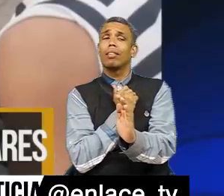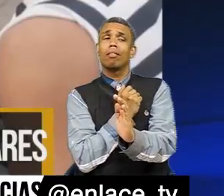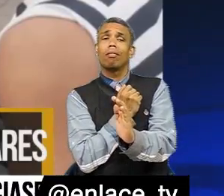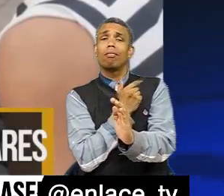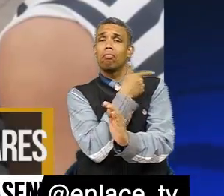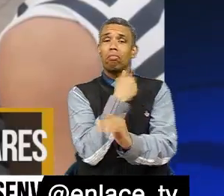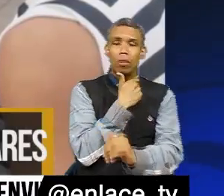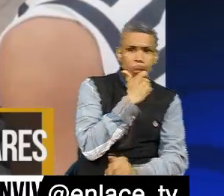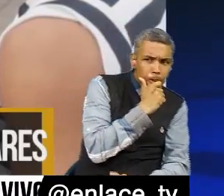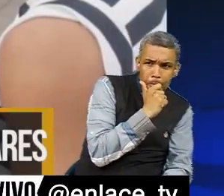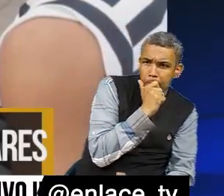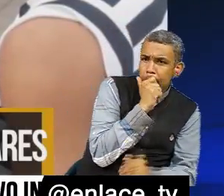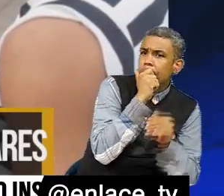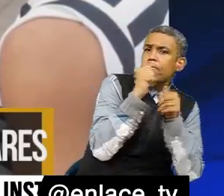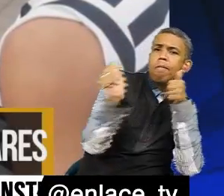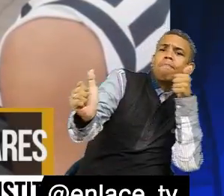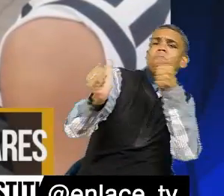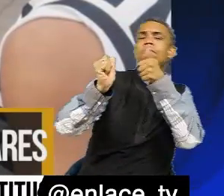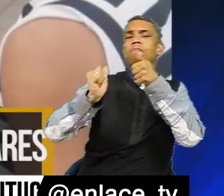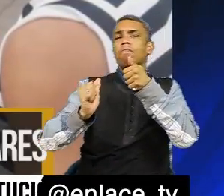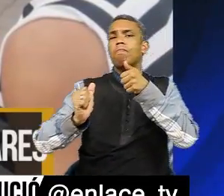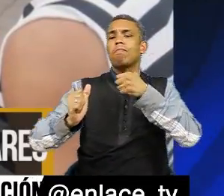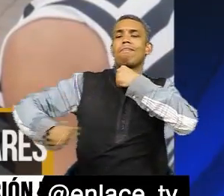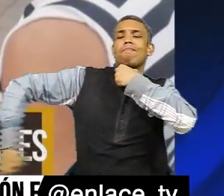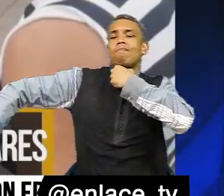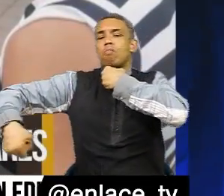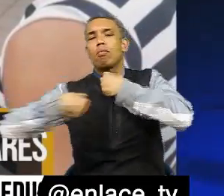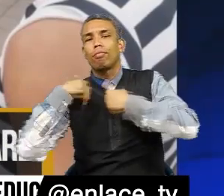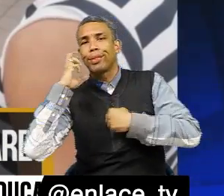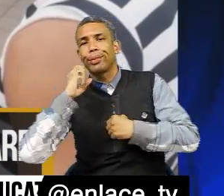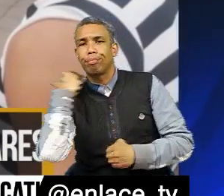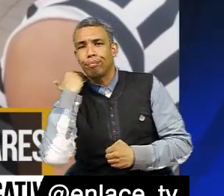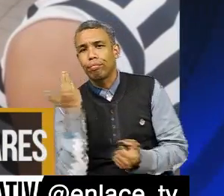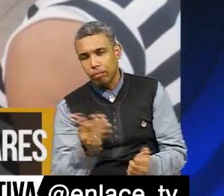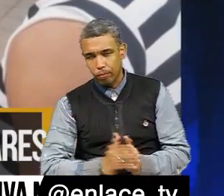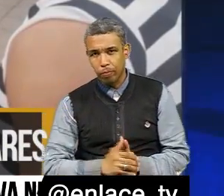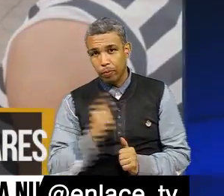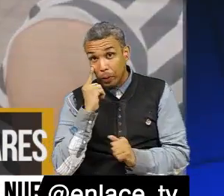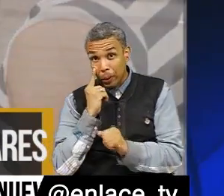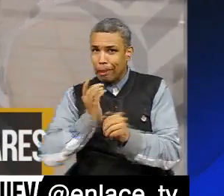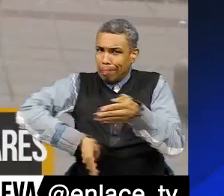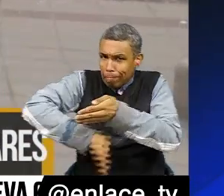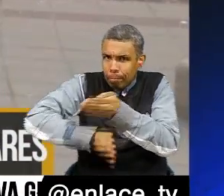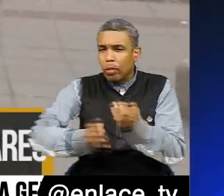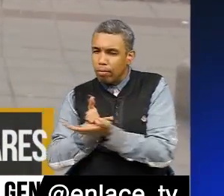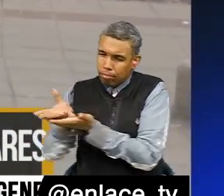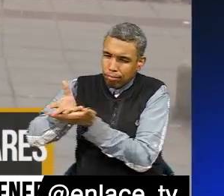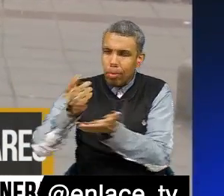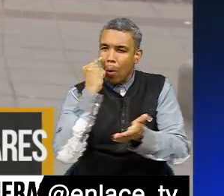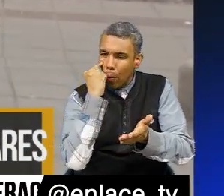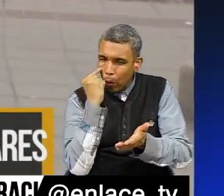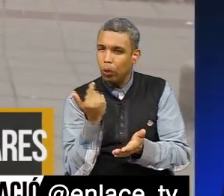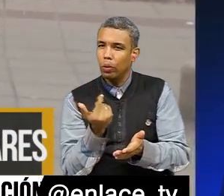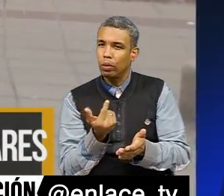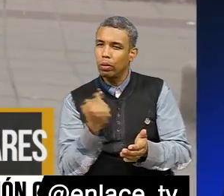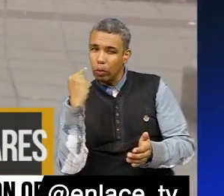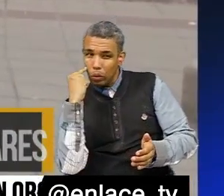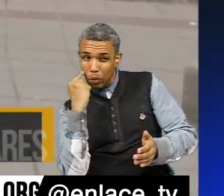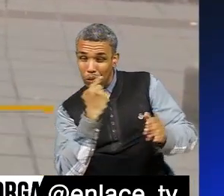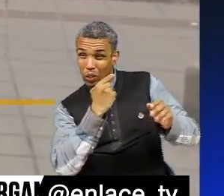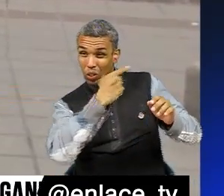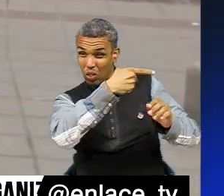celular. La campaña continuará recorriendo los lugares donde más se vende y se compran los celulares en la ciudad, diciéndole a la comunidad cómo no acceder a